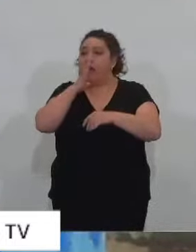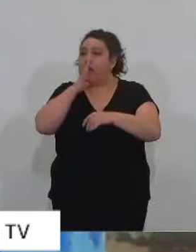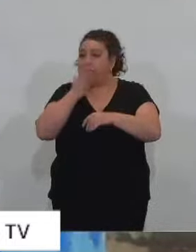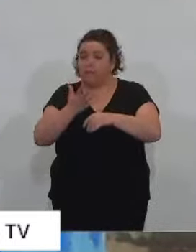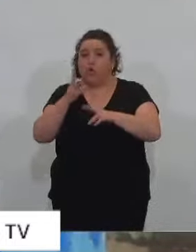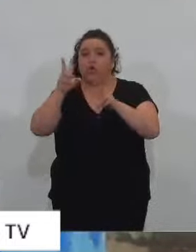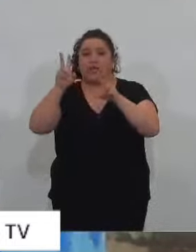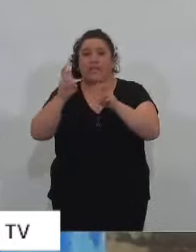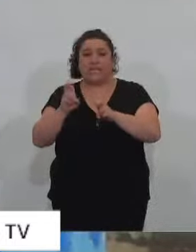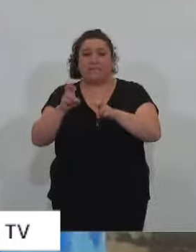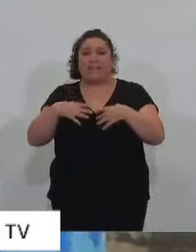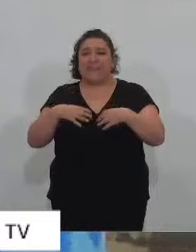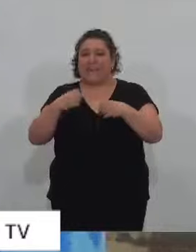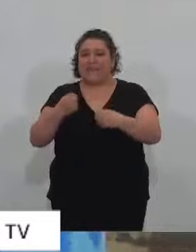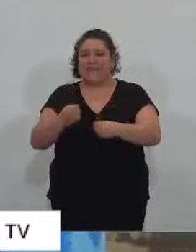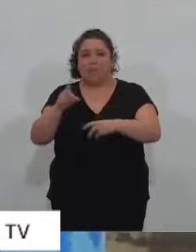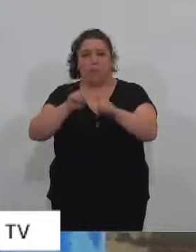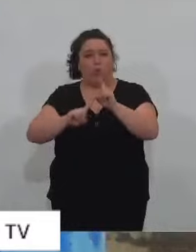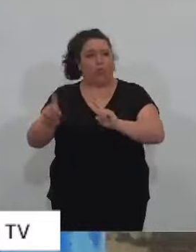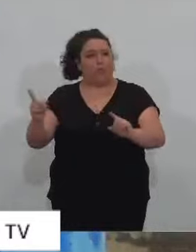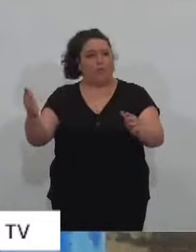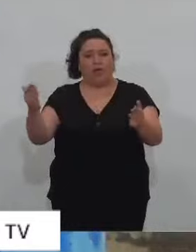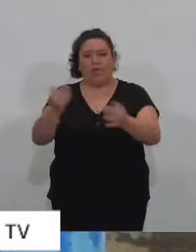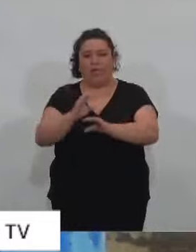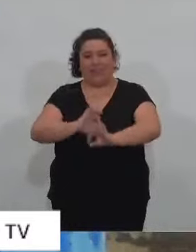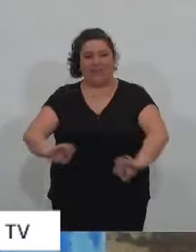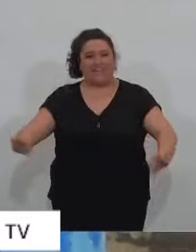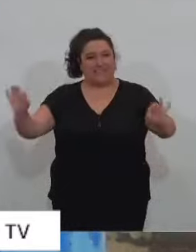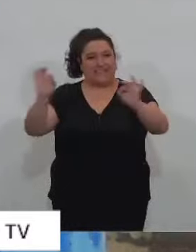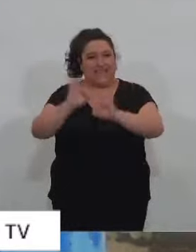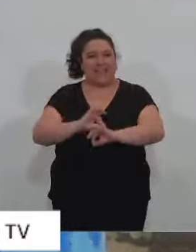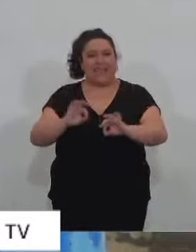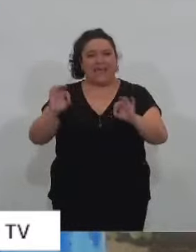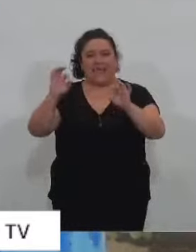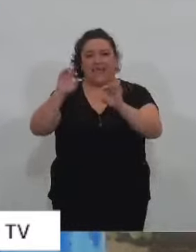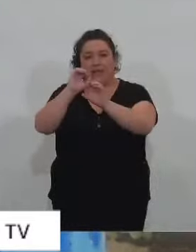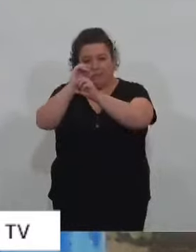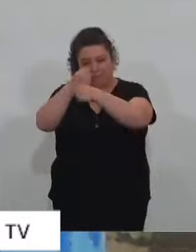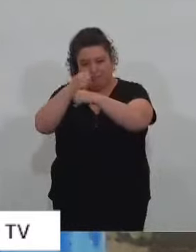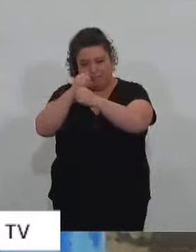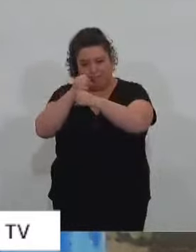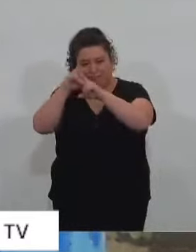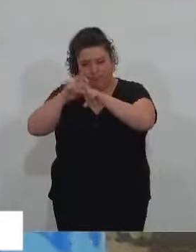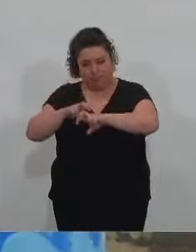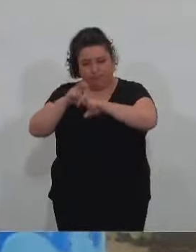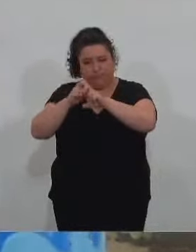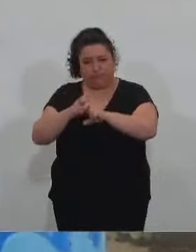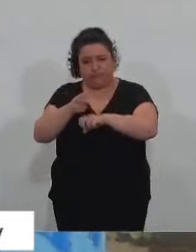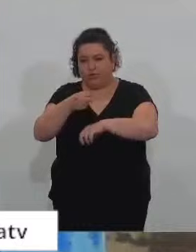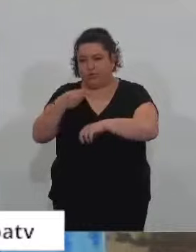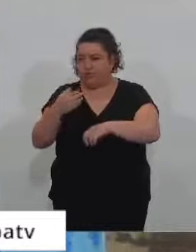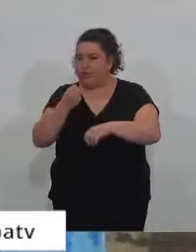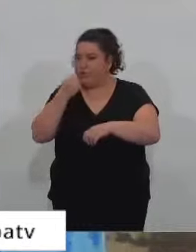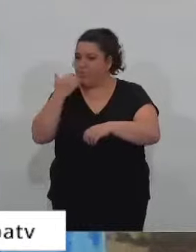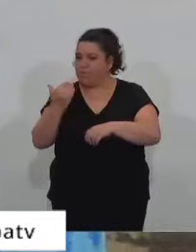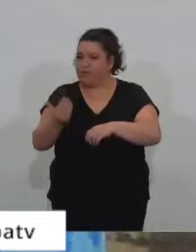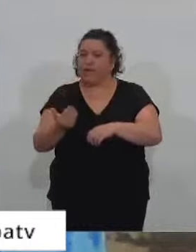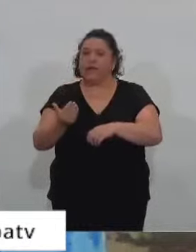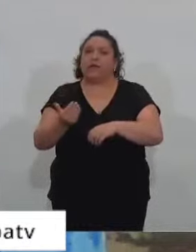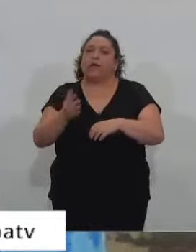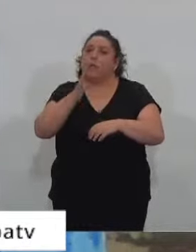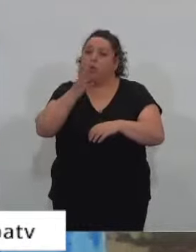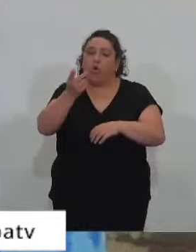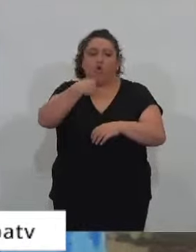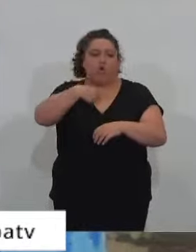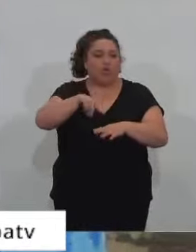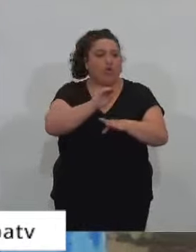están dando y están respondiendo bien. Luego no hay motivos para alarmarse. Con ese tema hay que tener mucho cuidado porque generamos alarma y de ahí a que mañana